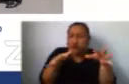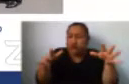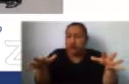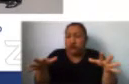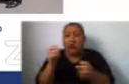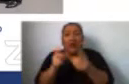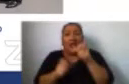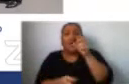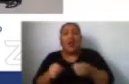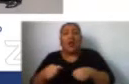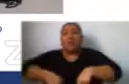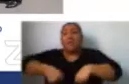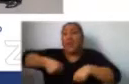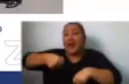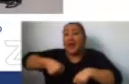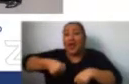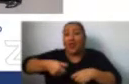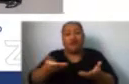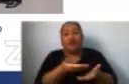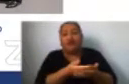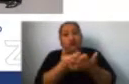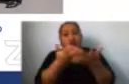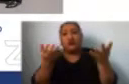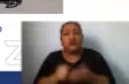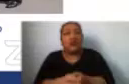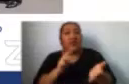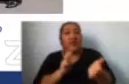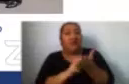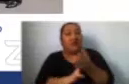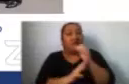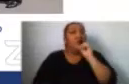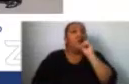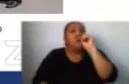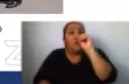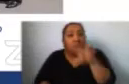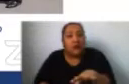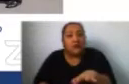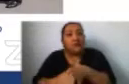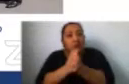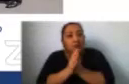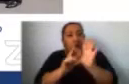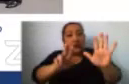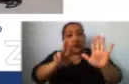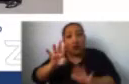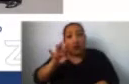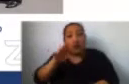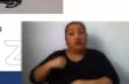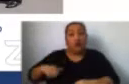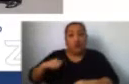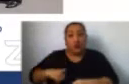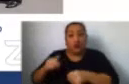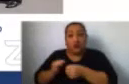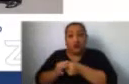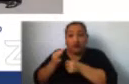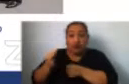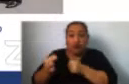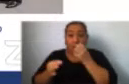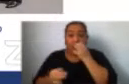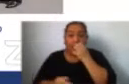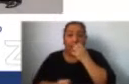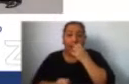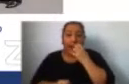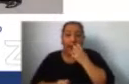mercados. La Defensoría del Pueblo realizó recomendaciones a las 84 municipalidades distritales que tenemos en la